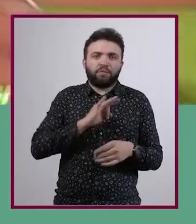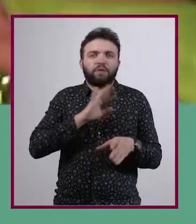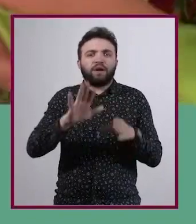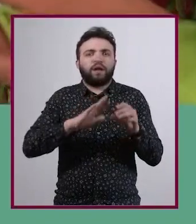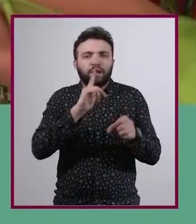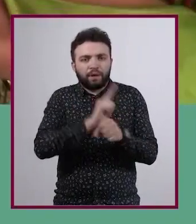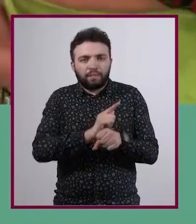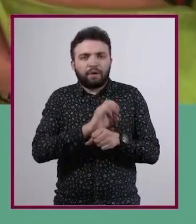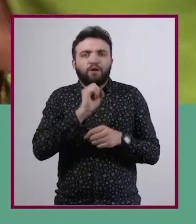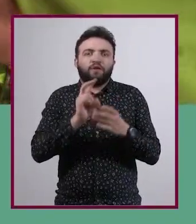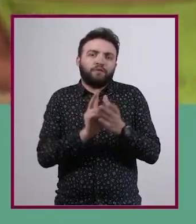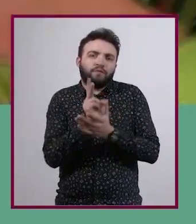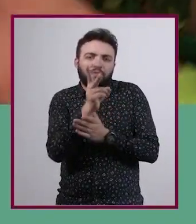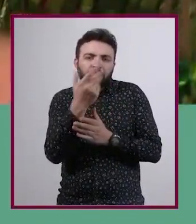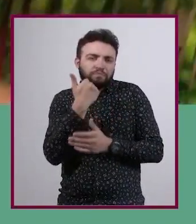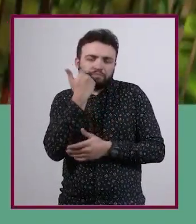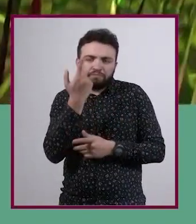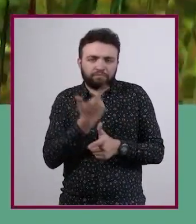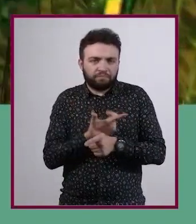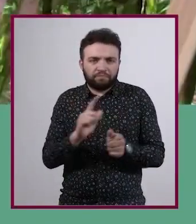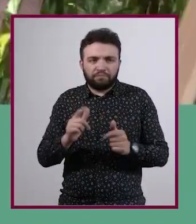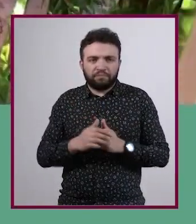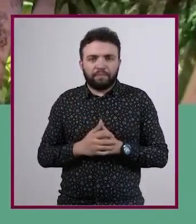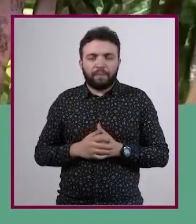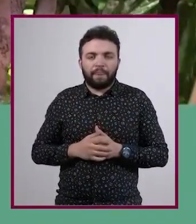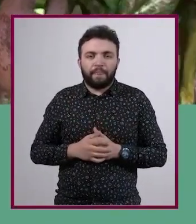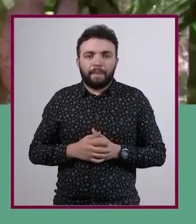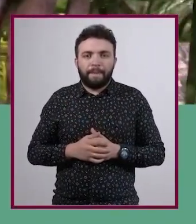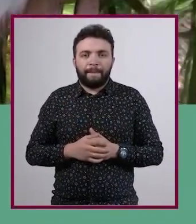vegetales, etc.